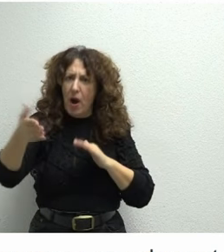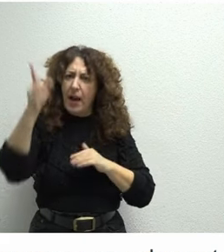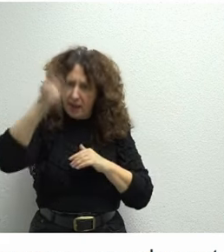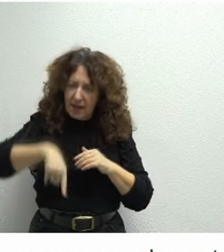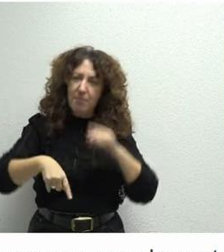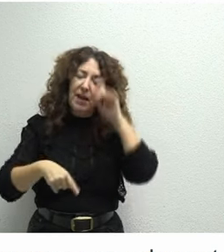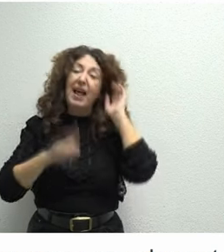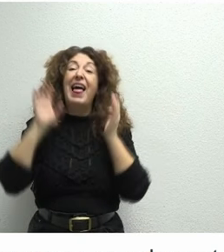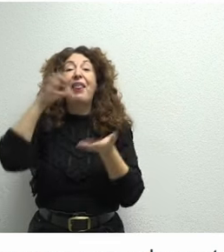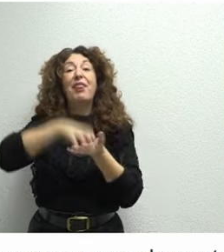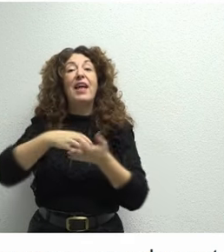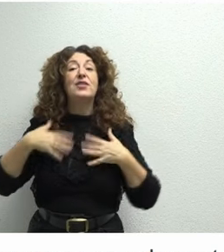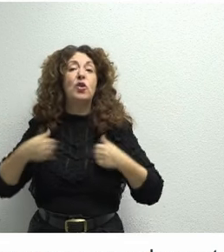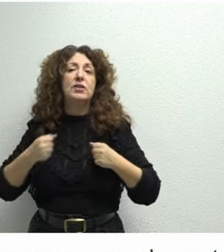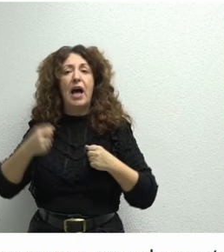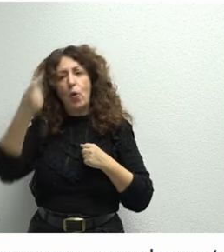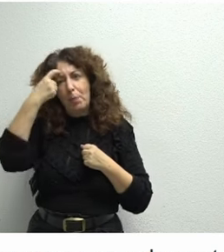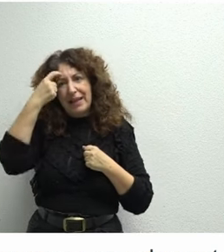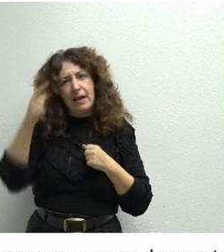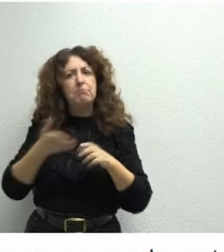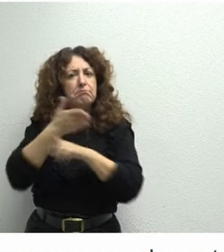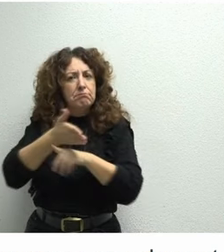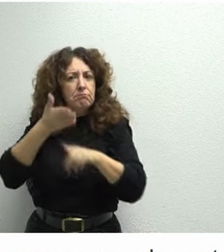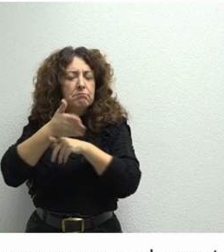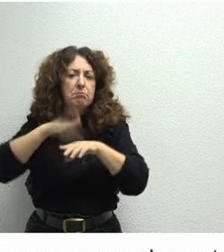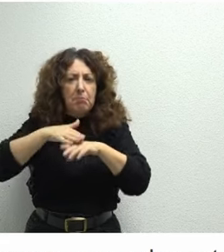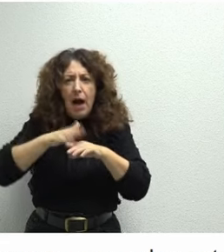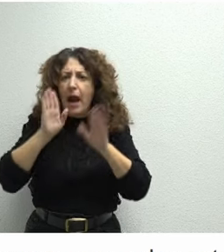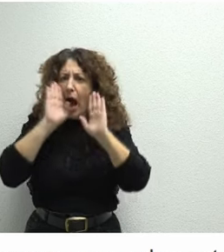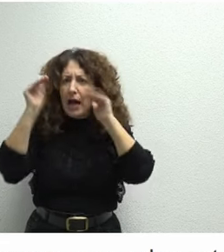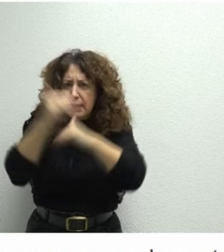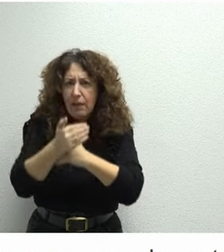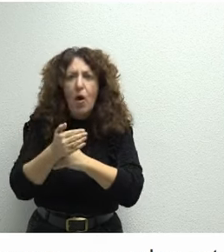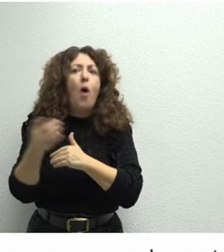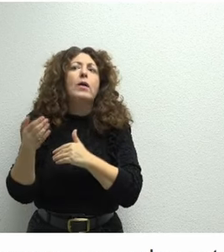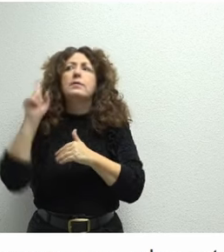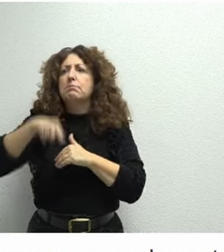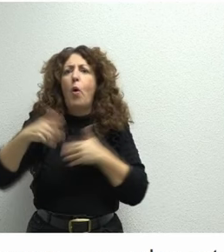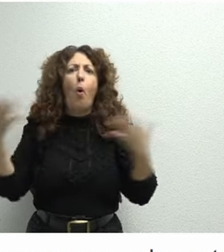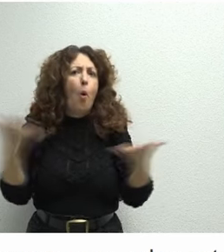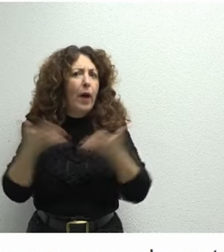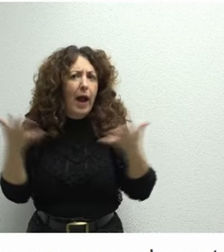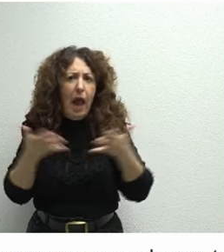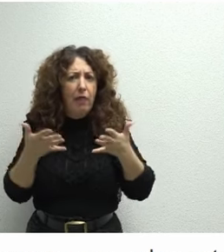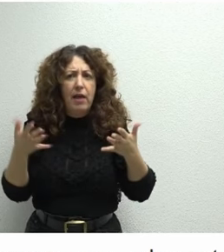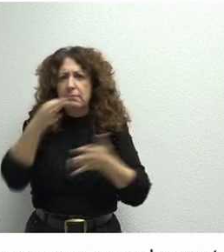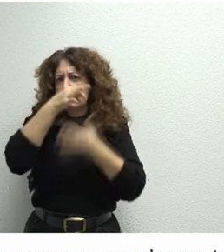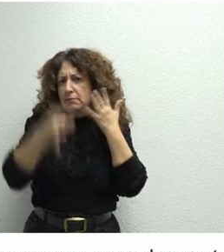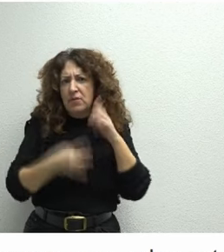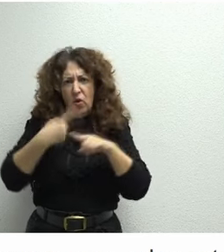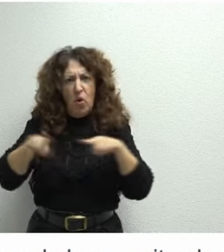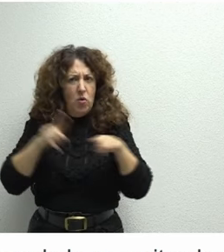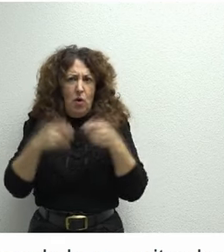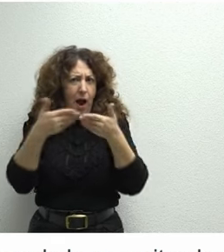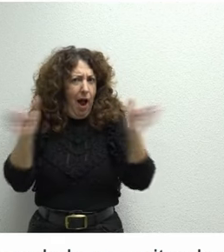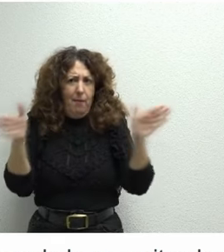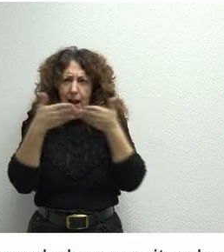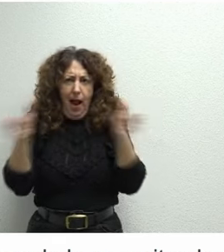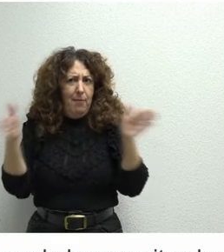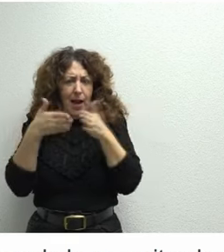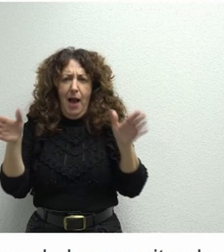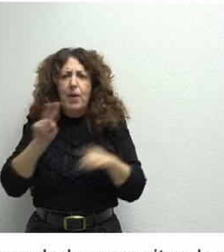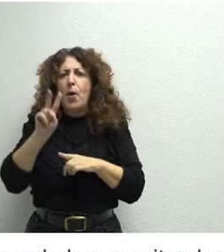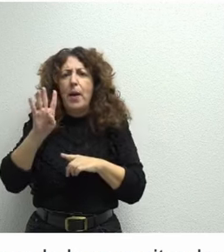Mental como punto también de referencia de atención y por supuesto luego la atención a urgencias que eso pues es una puerta que está abierta 24 horas